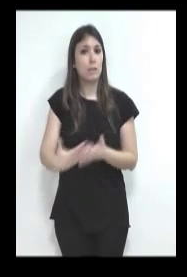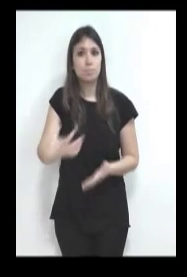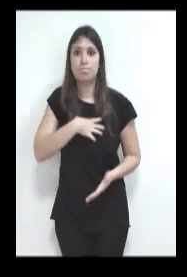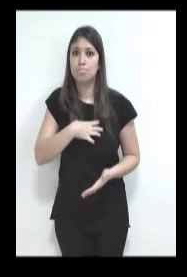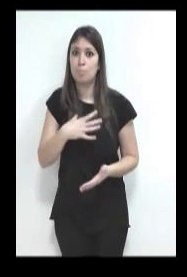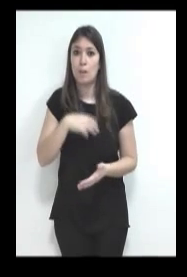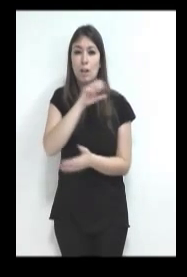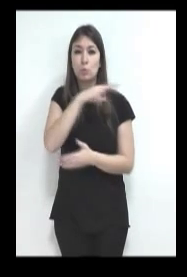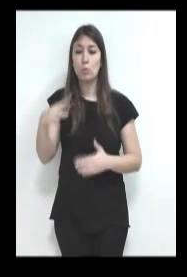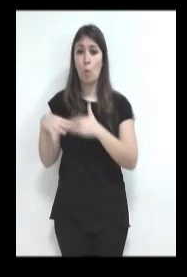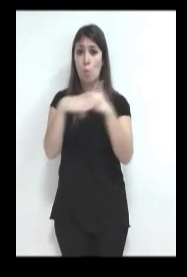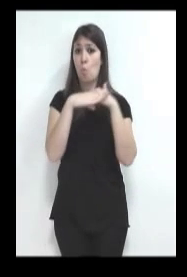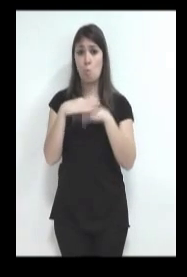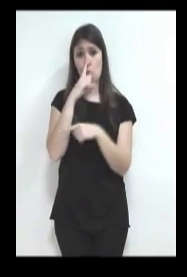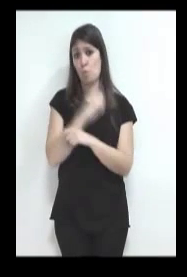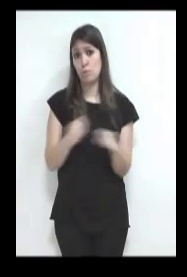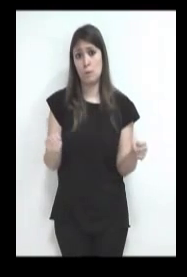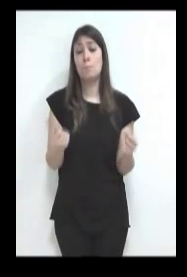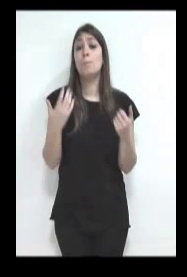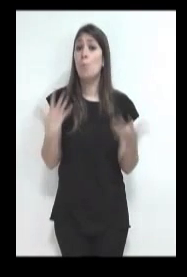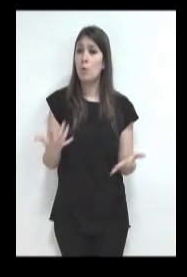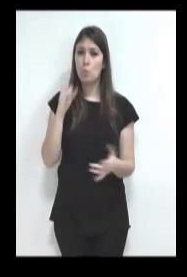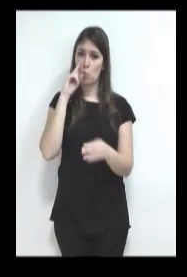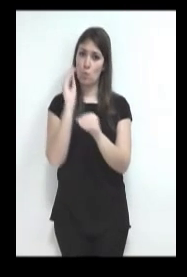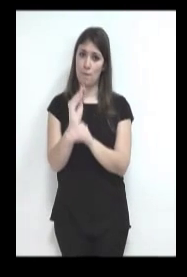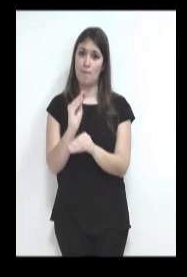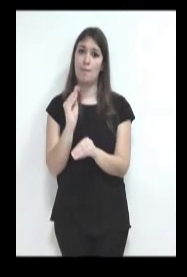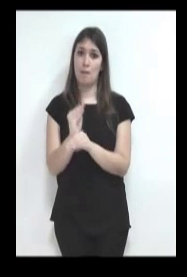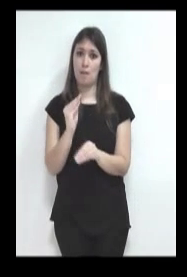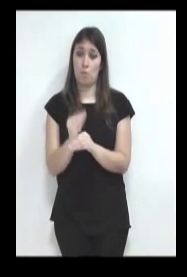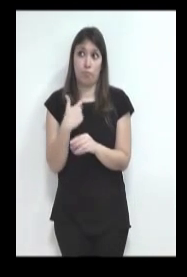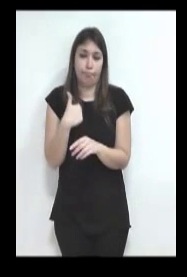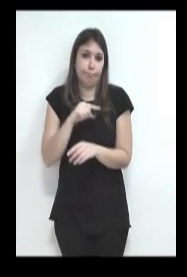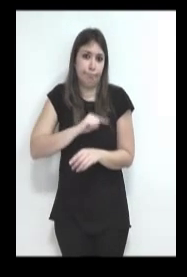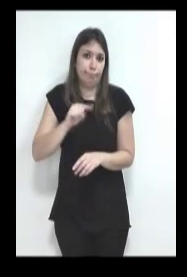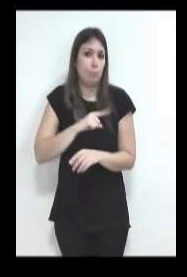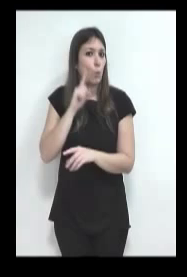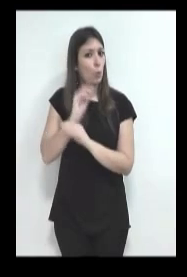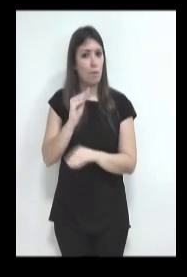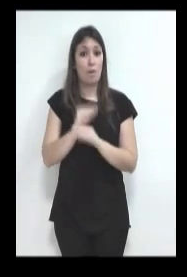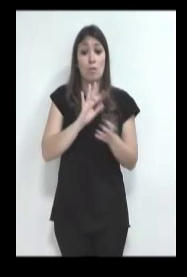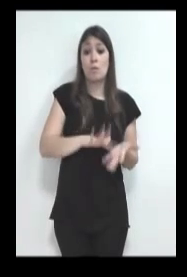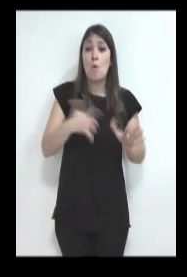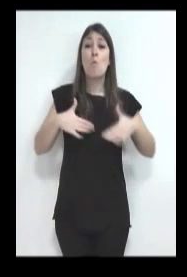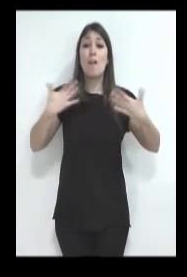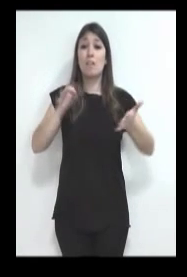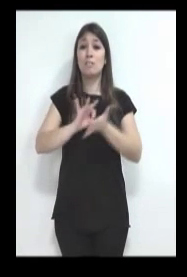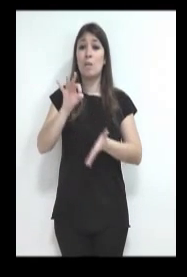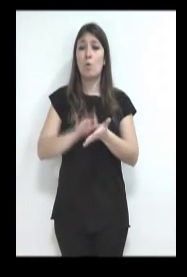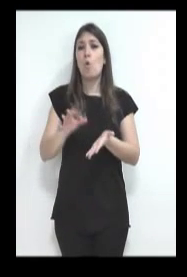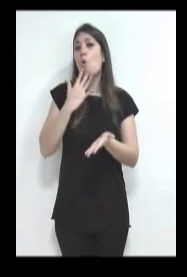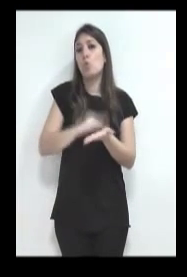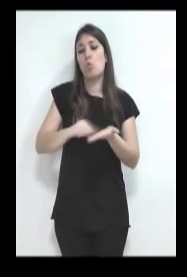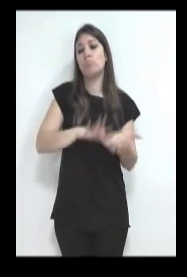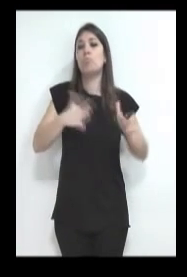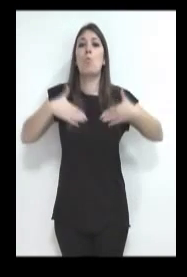obtener un resultado homogéneo. Por eso también hay que ser muy cuidadoso, entendemos que hay que ser muy cuidadosos a la hora de implantar cualquier servicio o solución